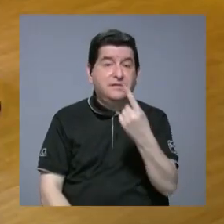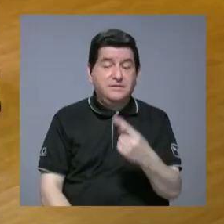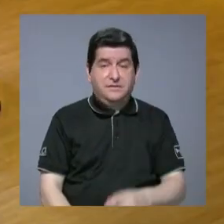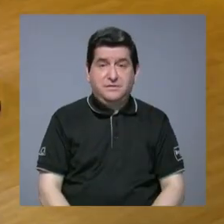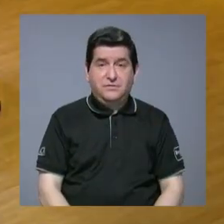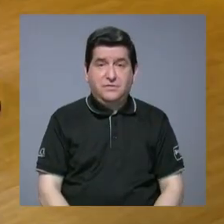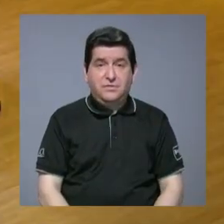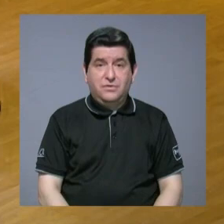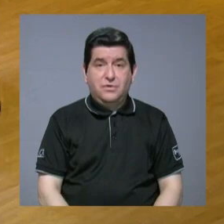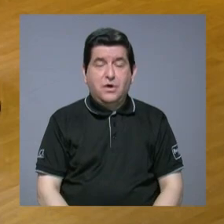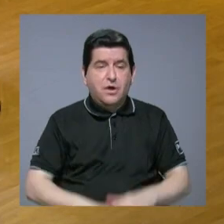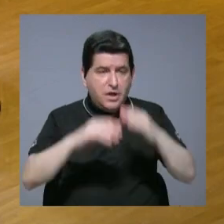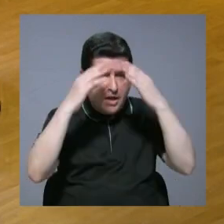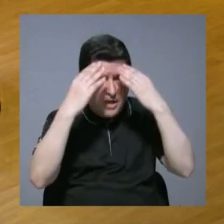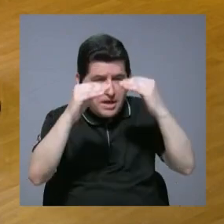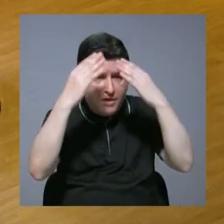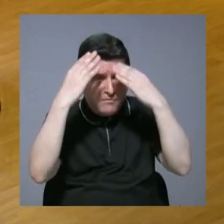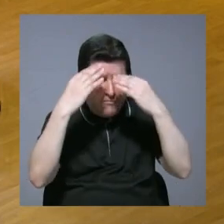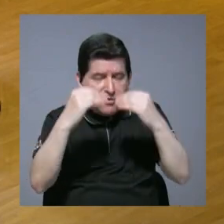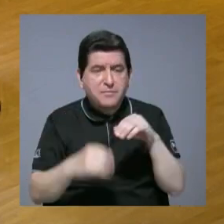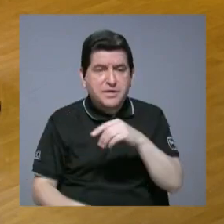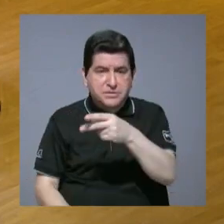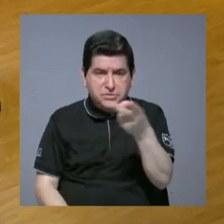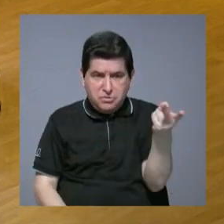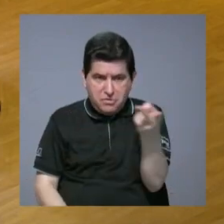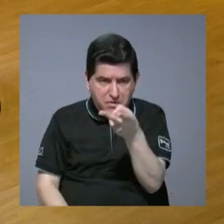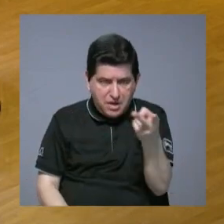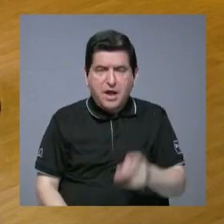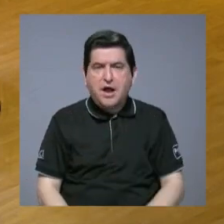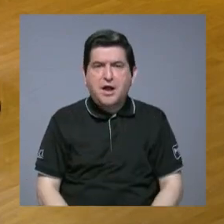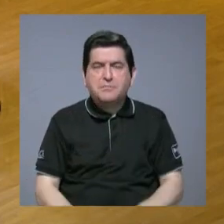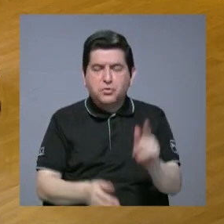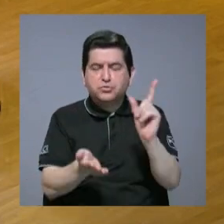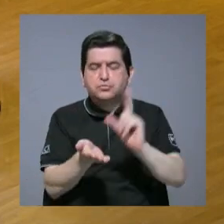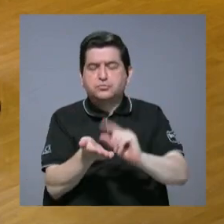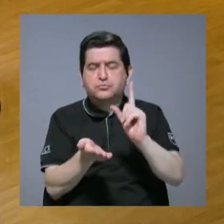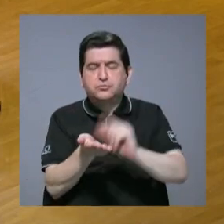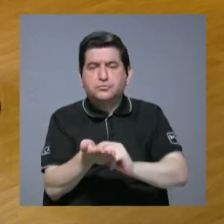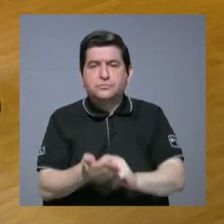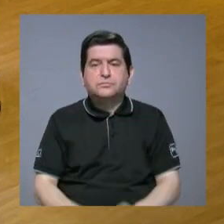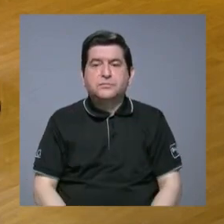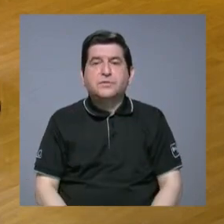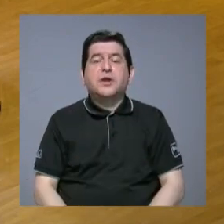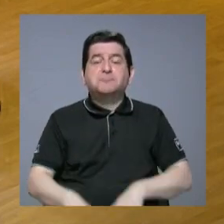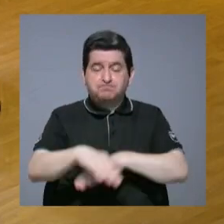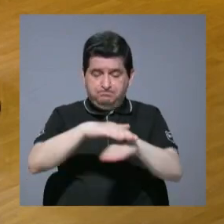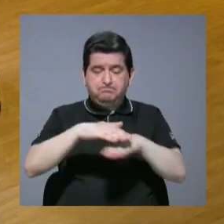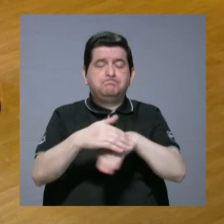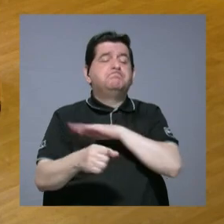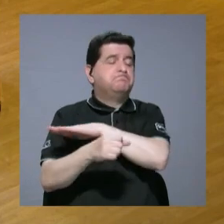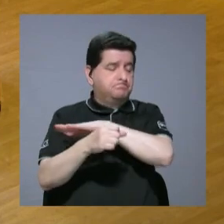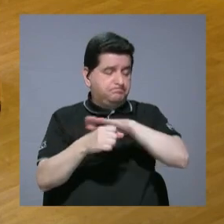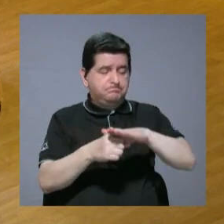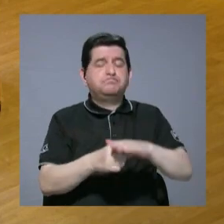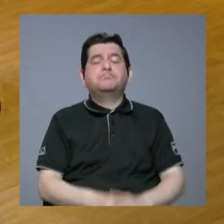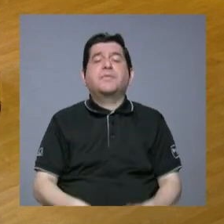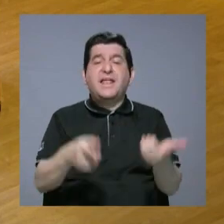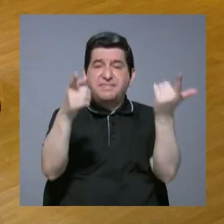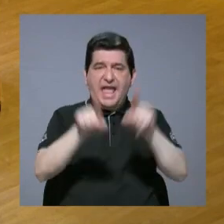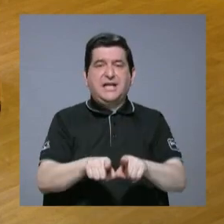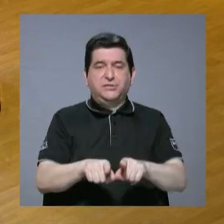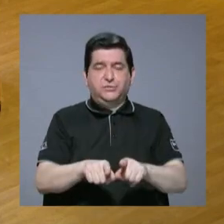los reportajes y las informaciones que ellos habían publicado se sustentaban plenamente en los